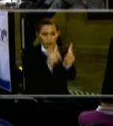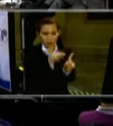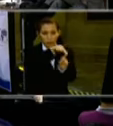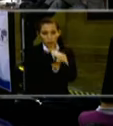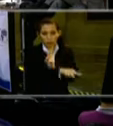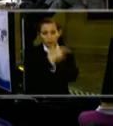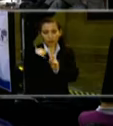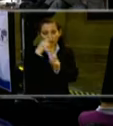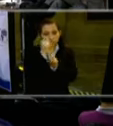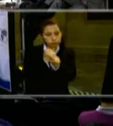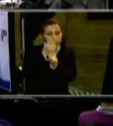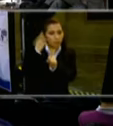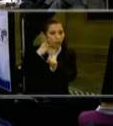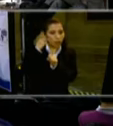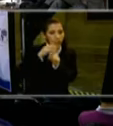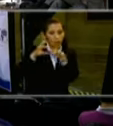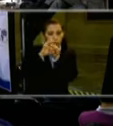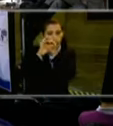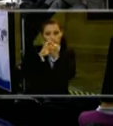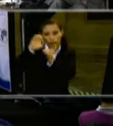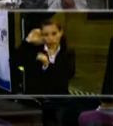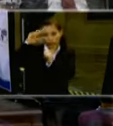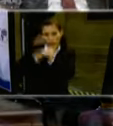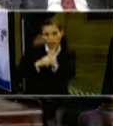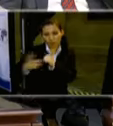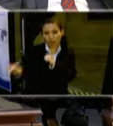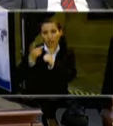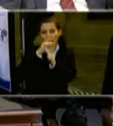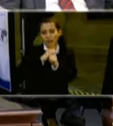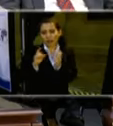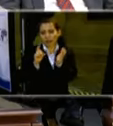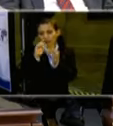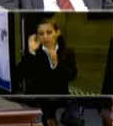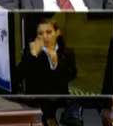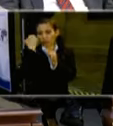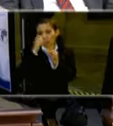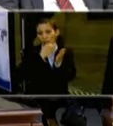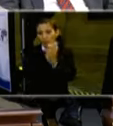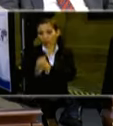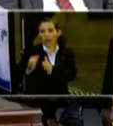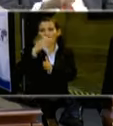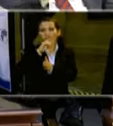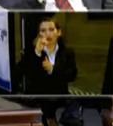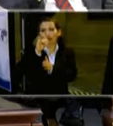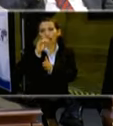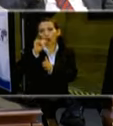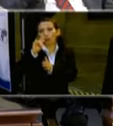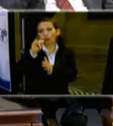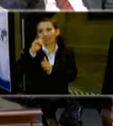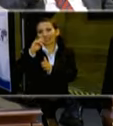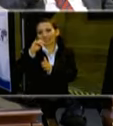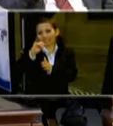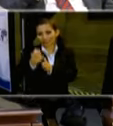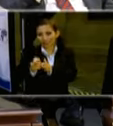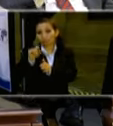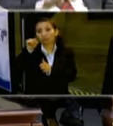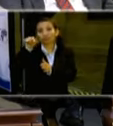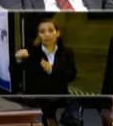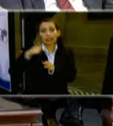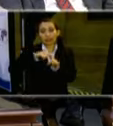acción exterior y las políticas de la Unión Europea, Facultad de Derecho, Universidad Complutense. Ha tomado